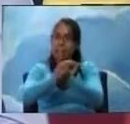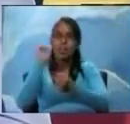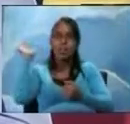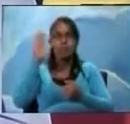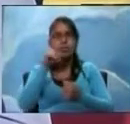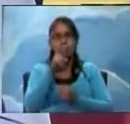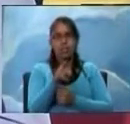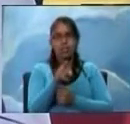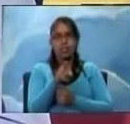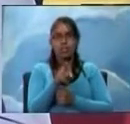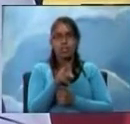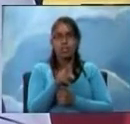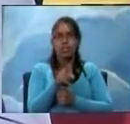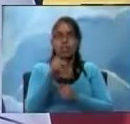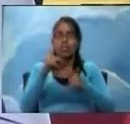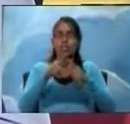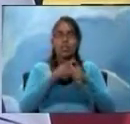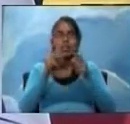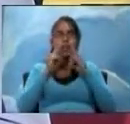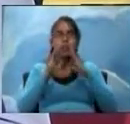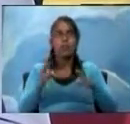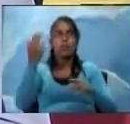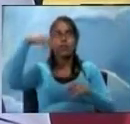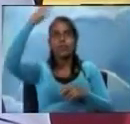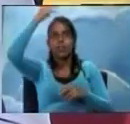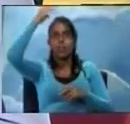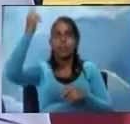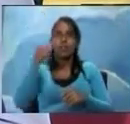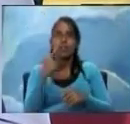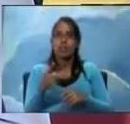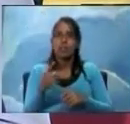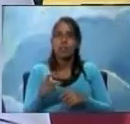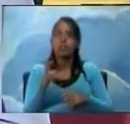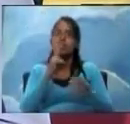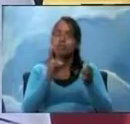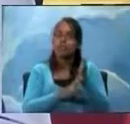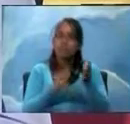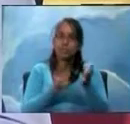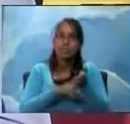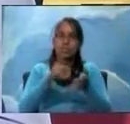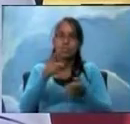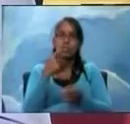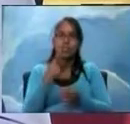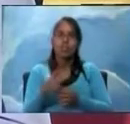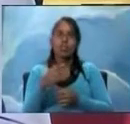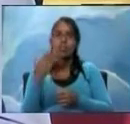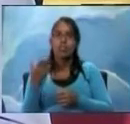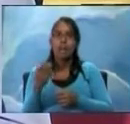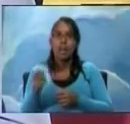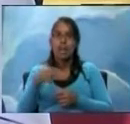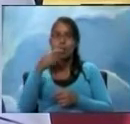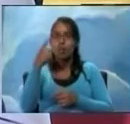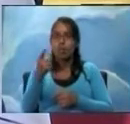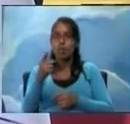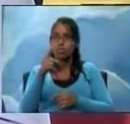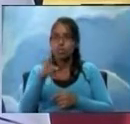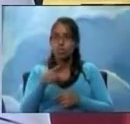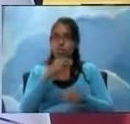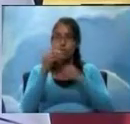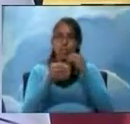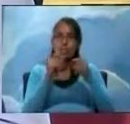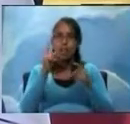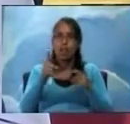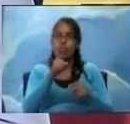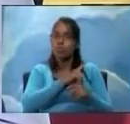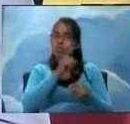ti, y respondiendo el rey le dirá, de cierto os digo que en cuanto lo hiciste